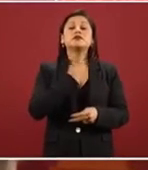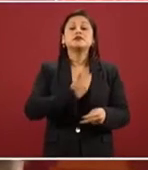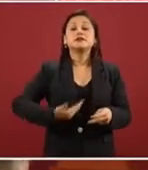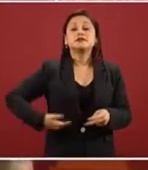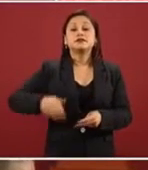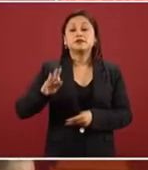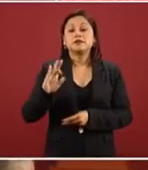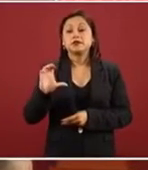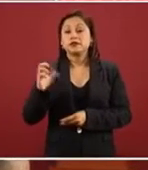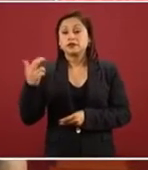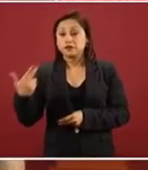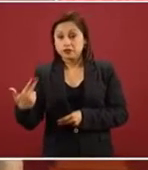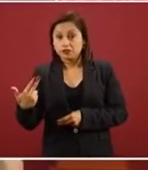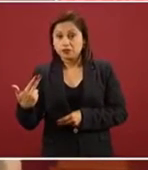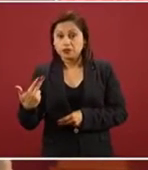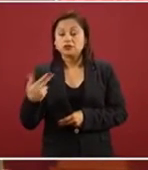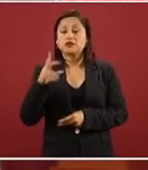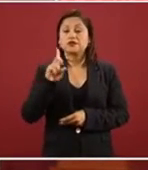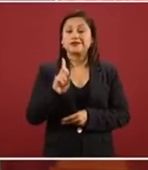37.2